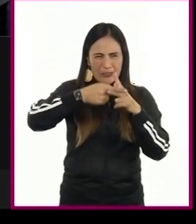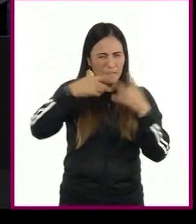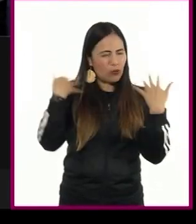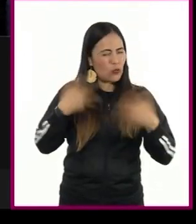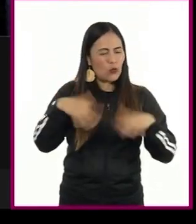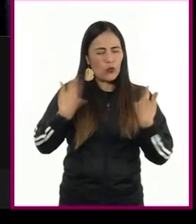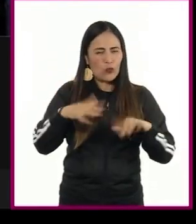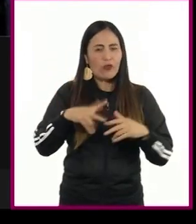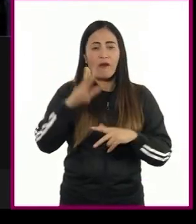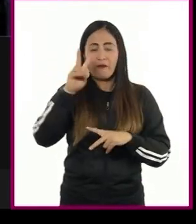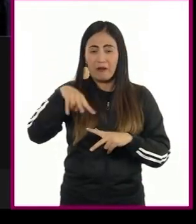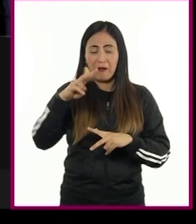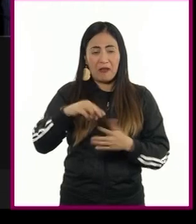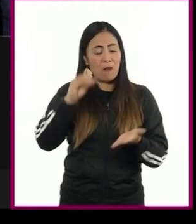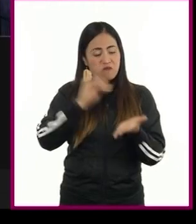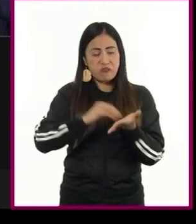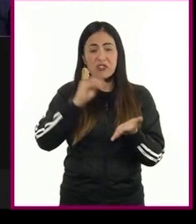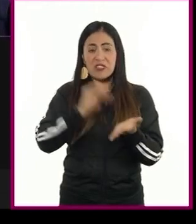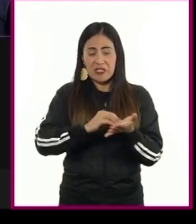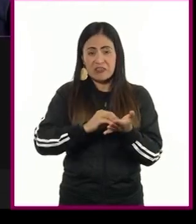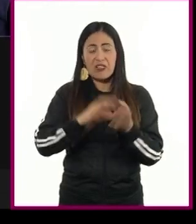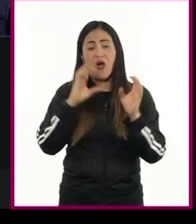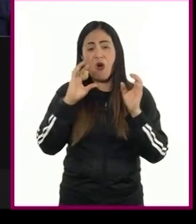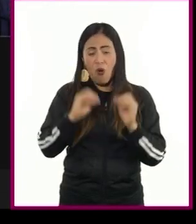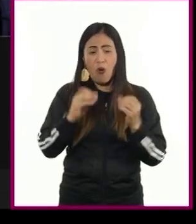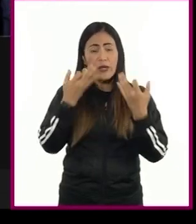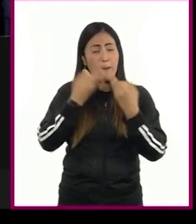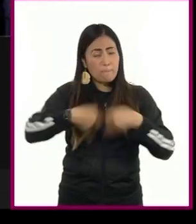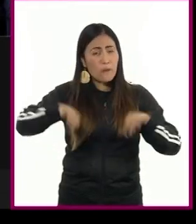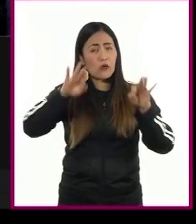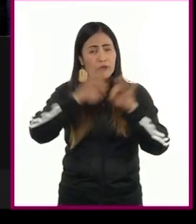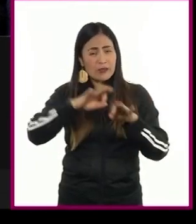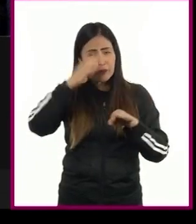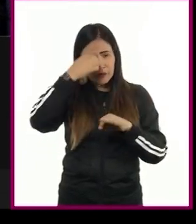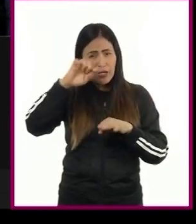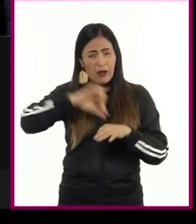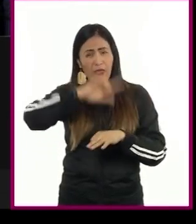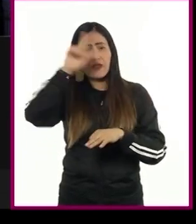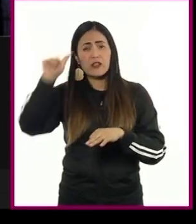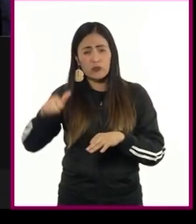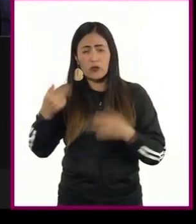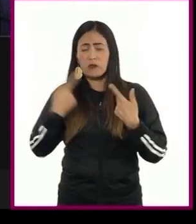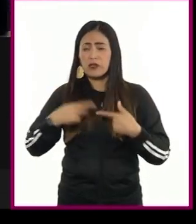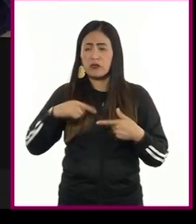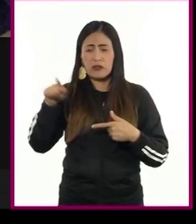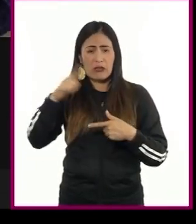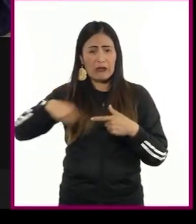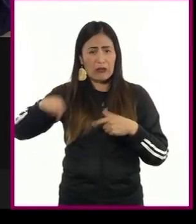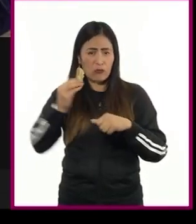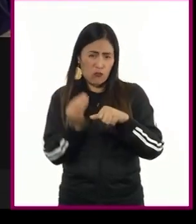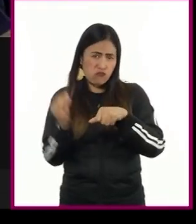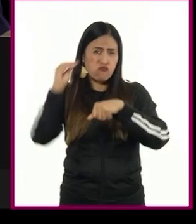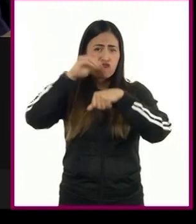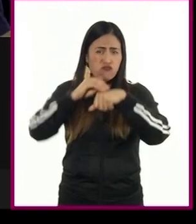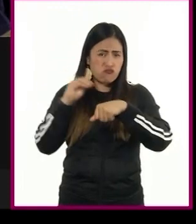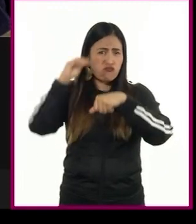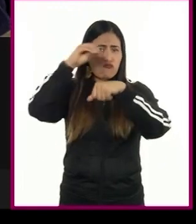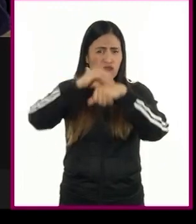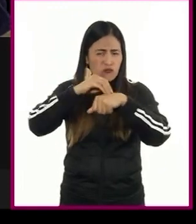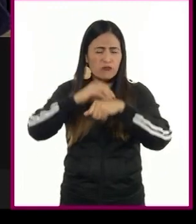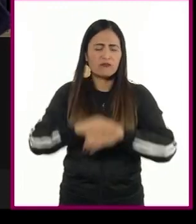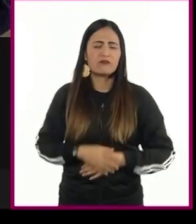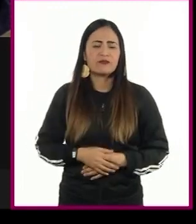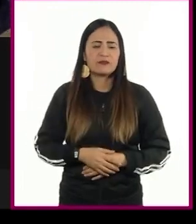duda siguen vigentes o fueron muy importantes para nuevas aportaciones de otras grandes figuras matemáticas de la